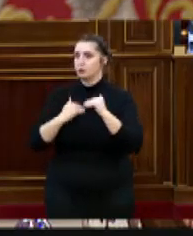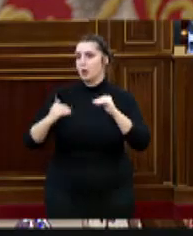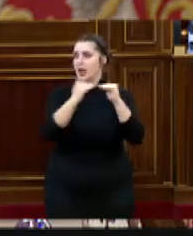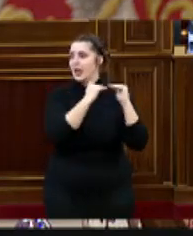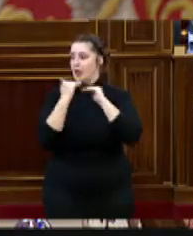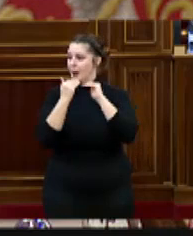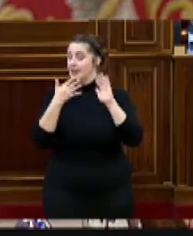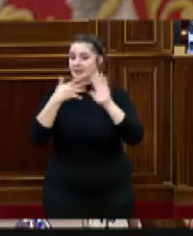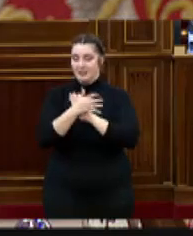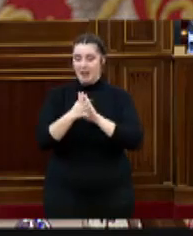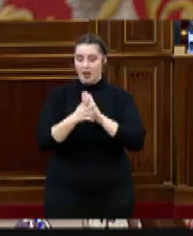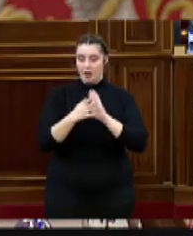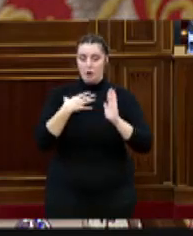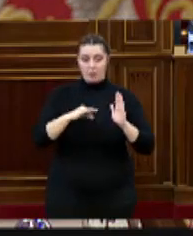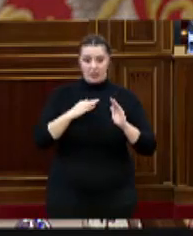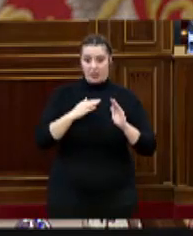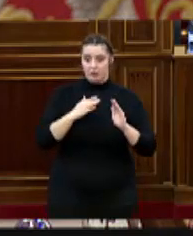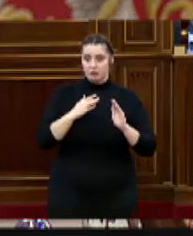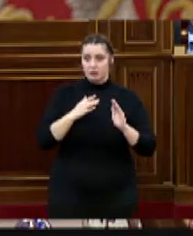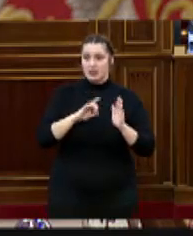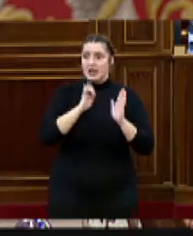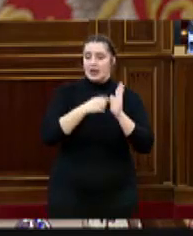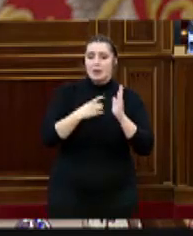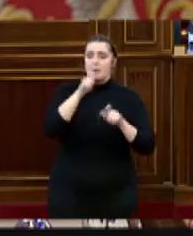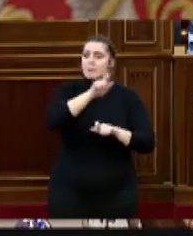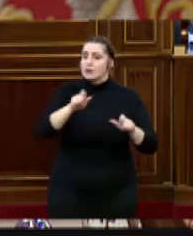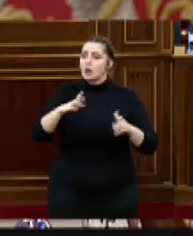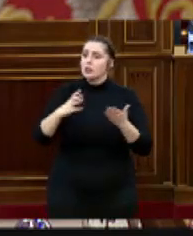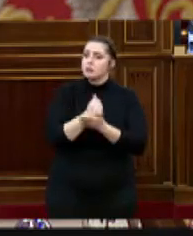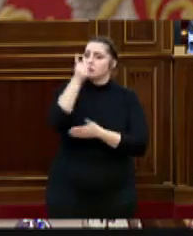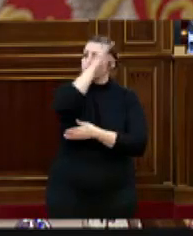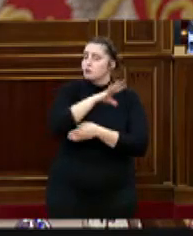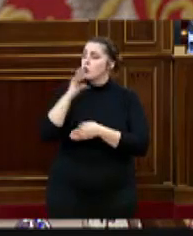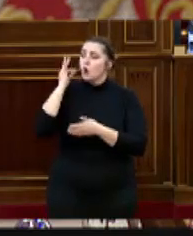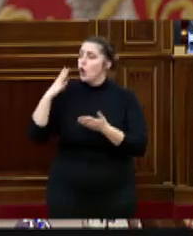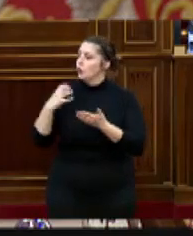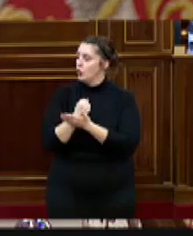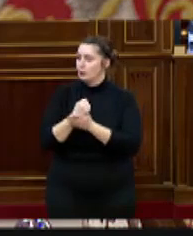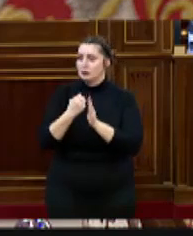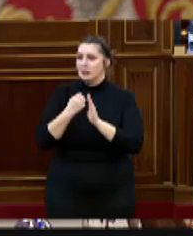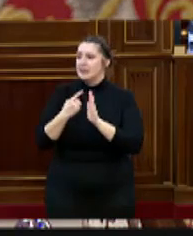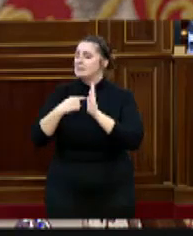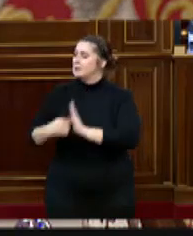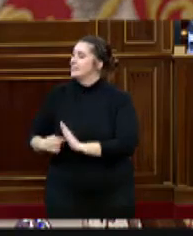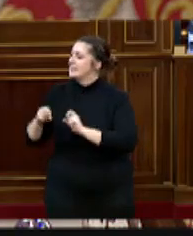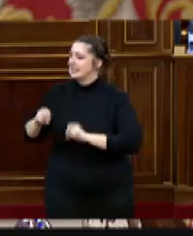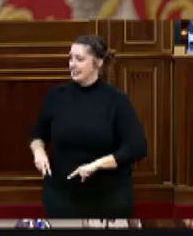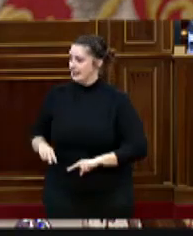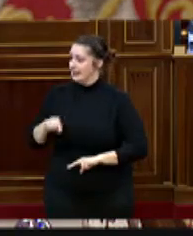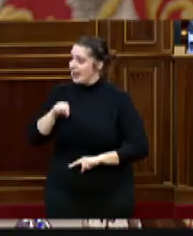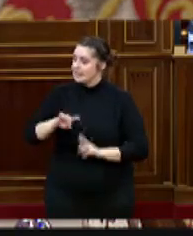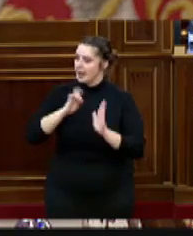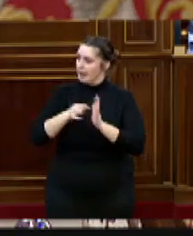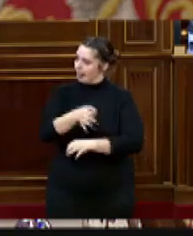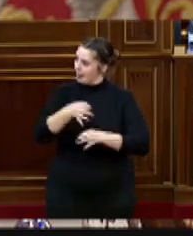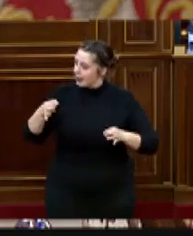sentido es aquella que alcanza por igual a todas y a todos los ciudadanos sin excepciones es